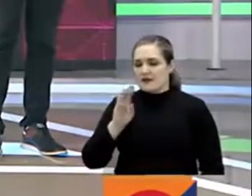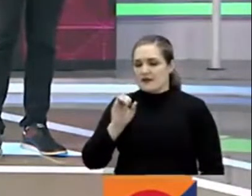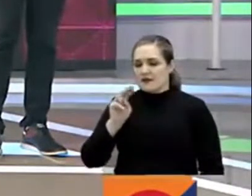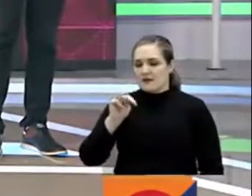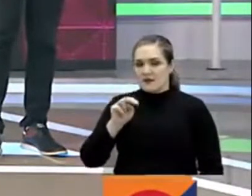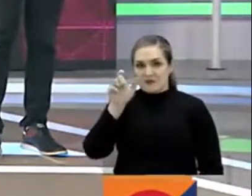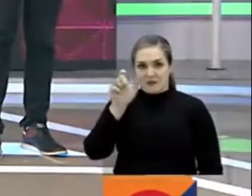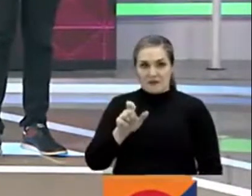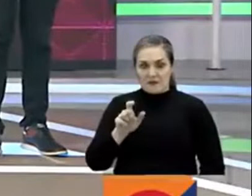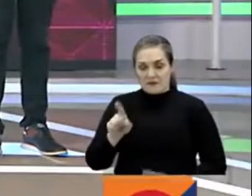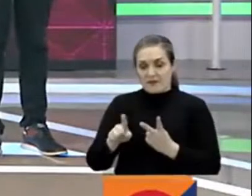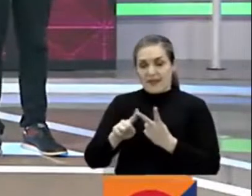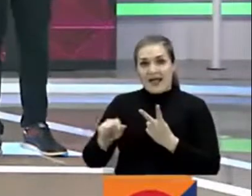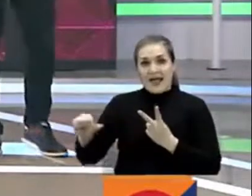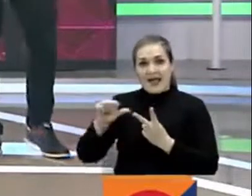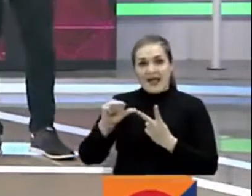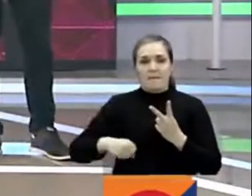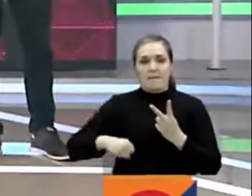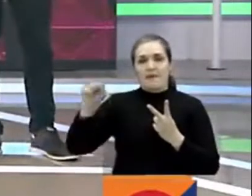la femenina, Ángela Tanui.